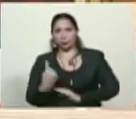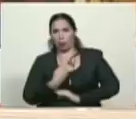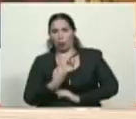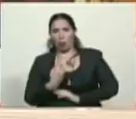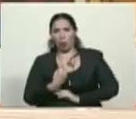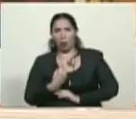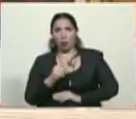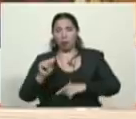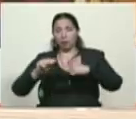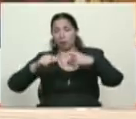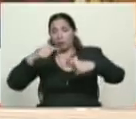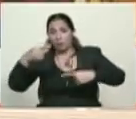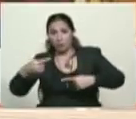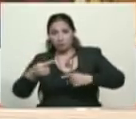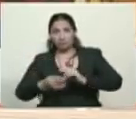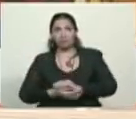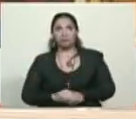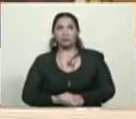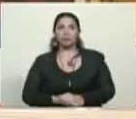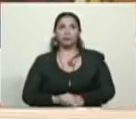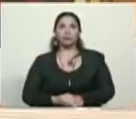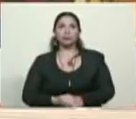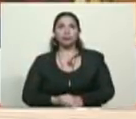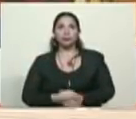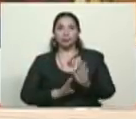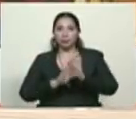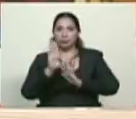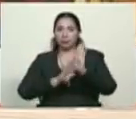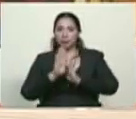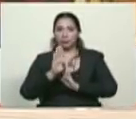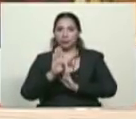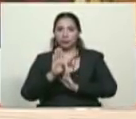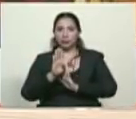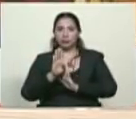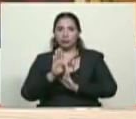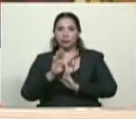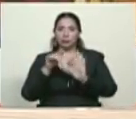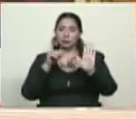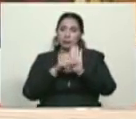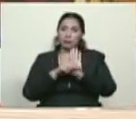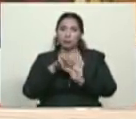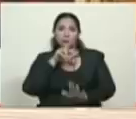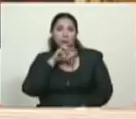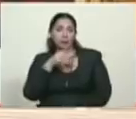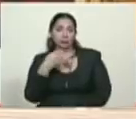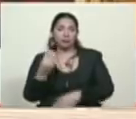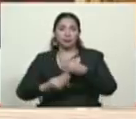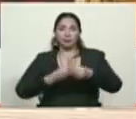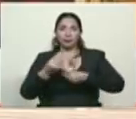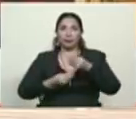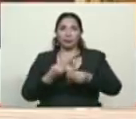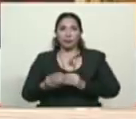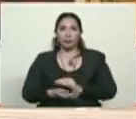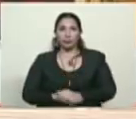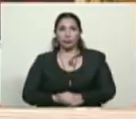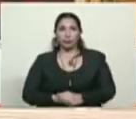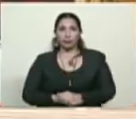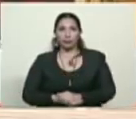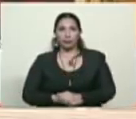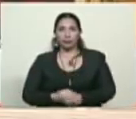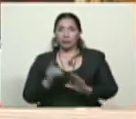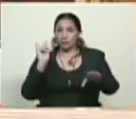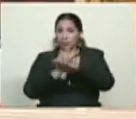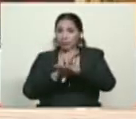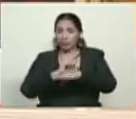Y luego, en su desarrollo, el artículo habla de que se produciría si la falta